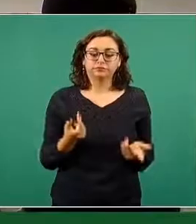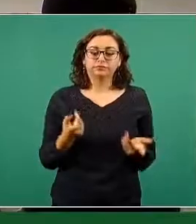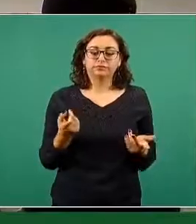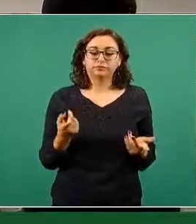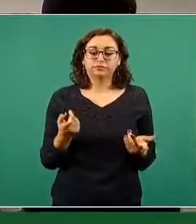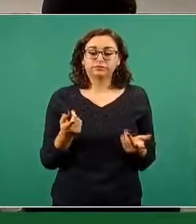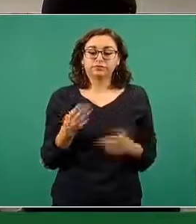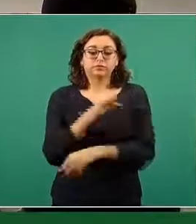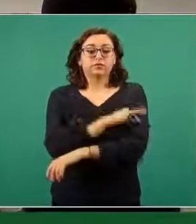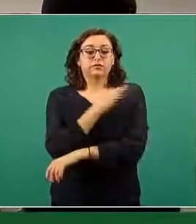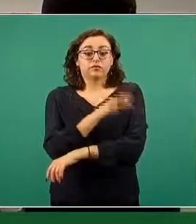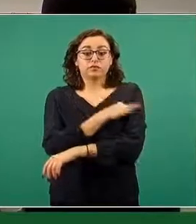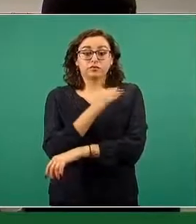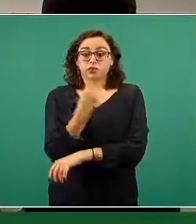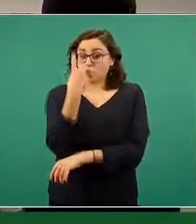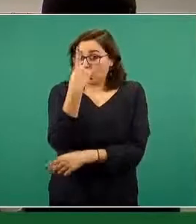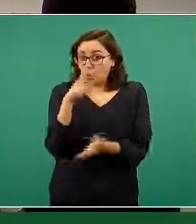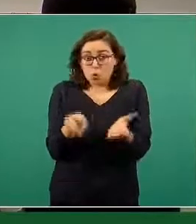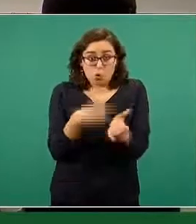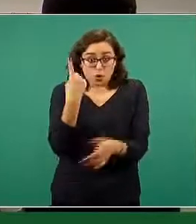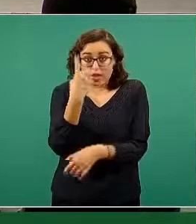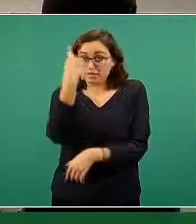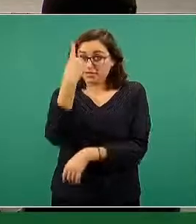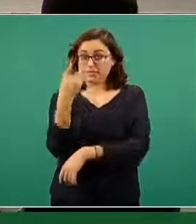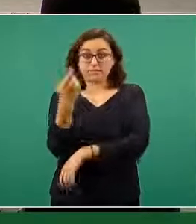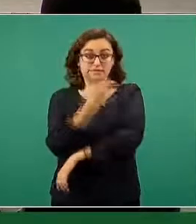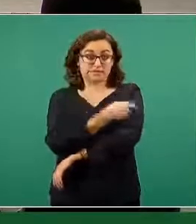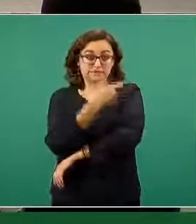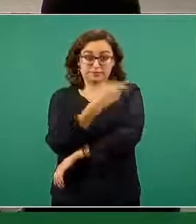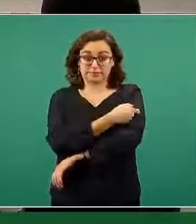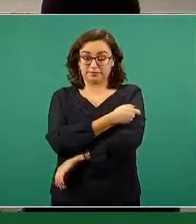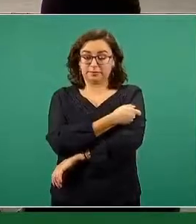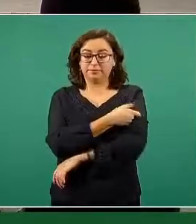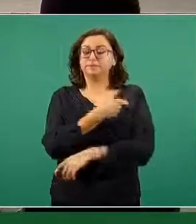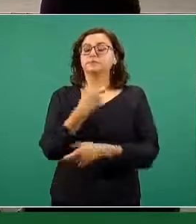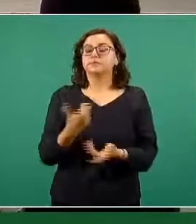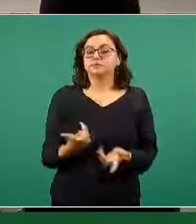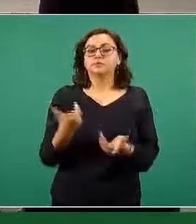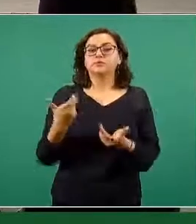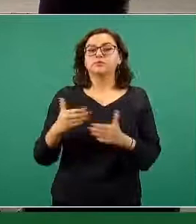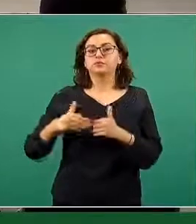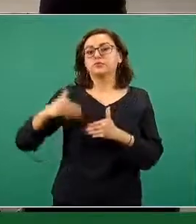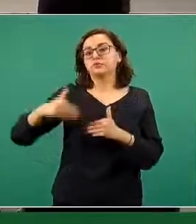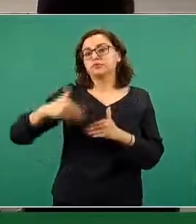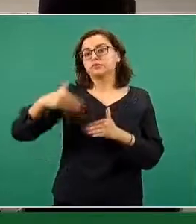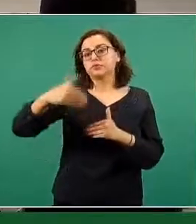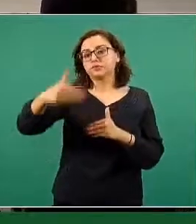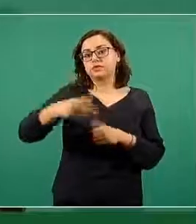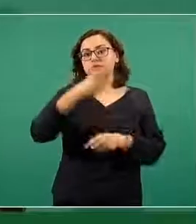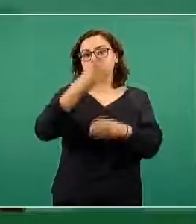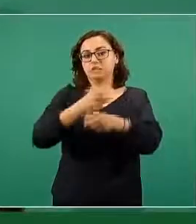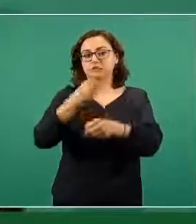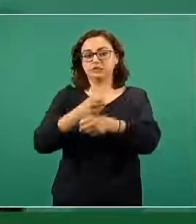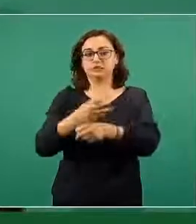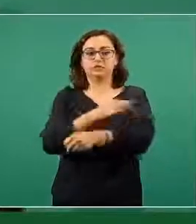eficacia de una vacuna que requiere de 2 dosis y que se va ampliando por alguna